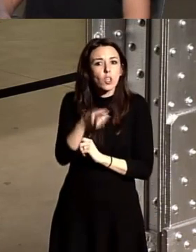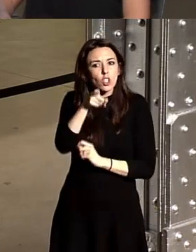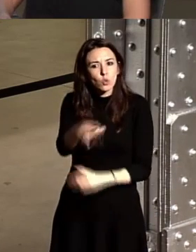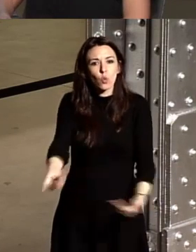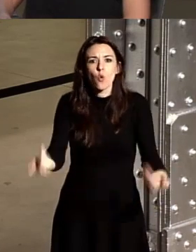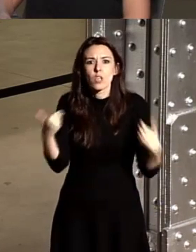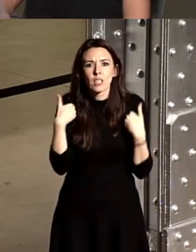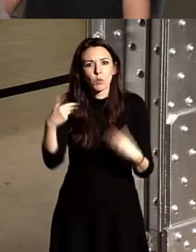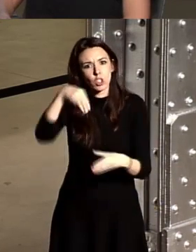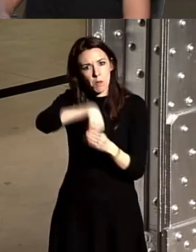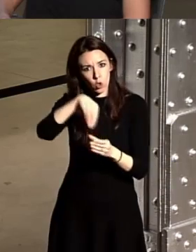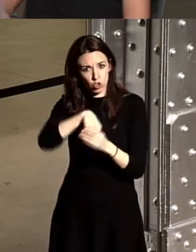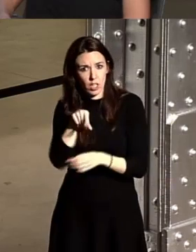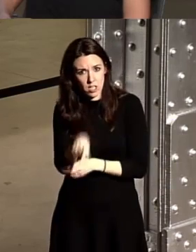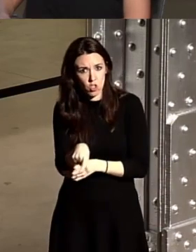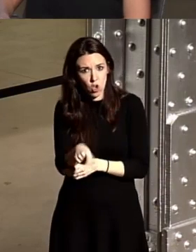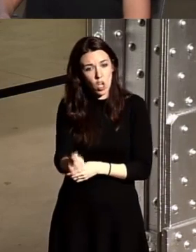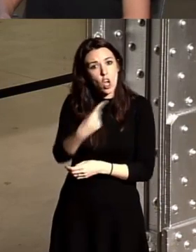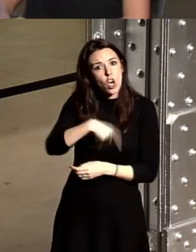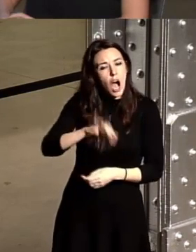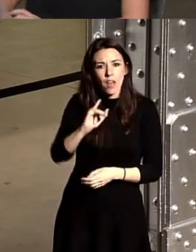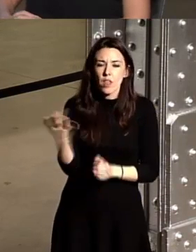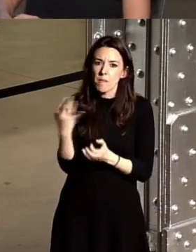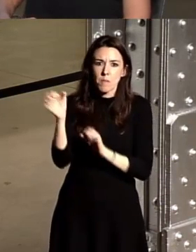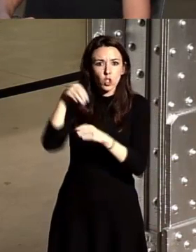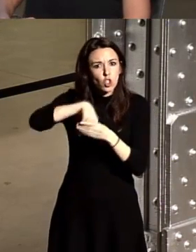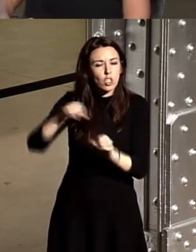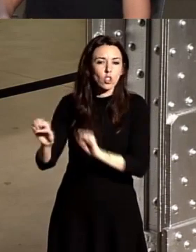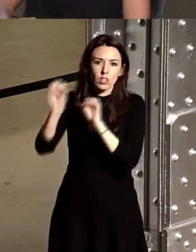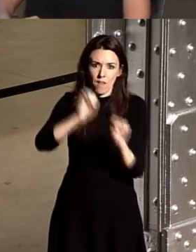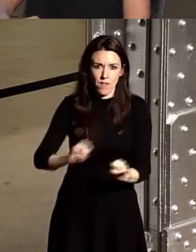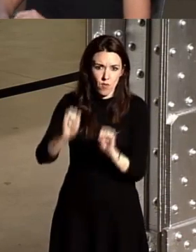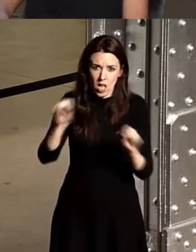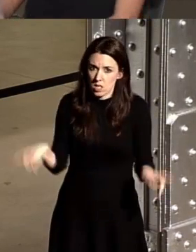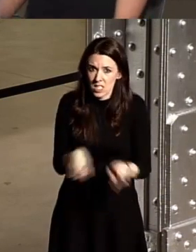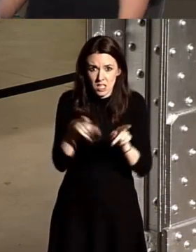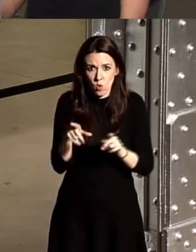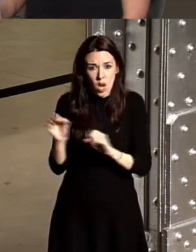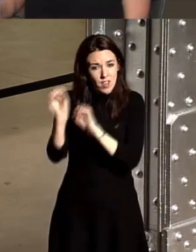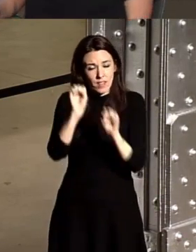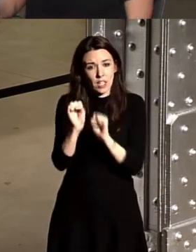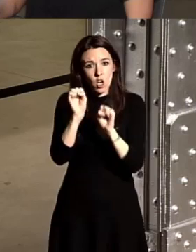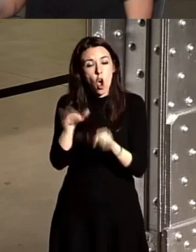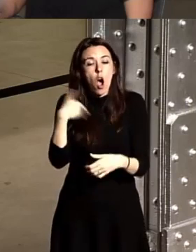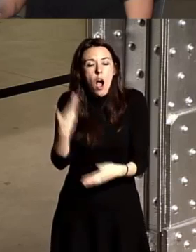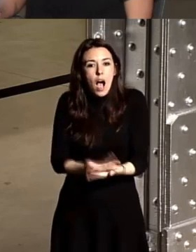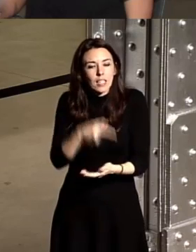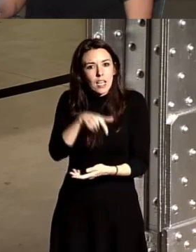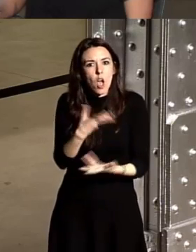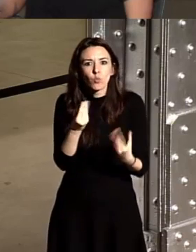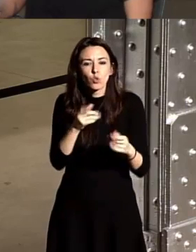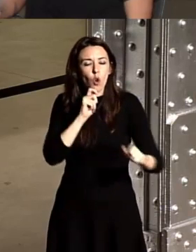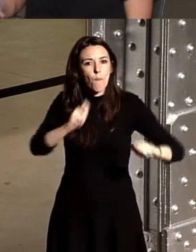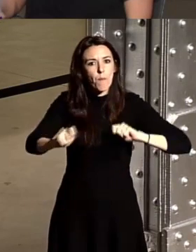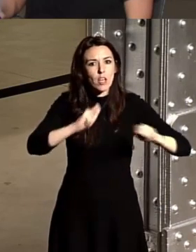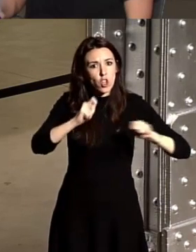de tu contenido. Entonces, nosotros sí tenemos que defender esos contenidos, sea como sea. Y incluso aquí hay muchos periodistas